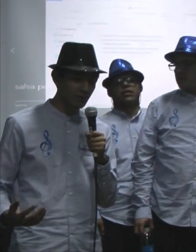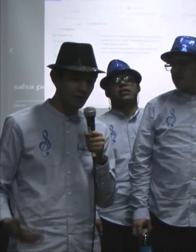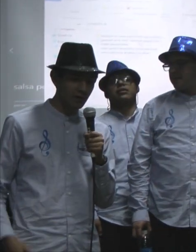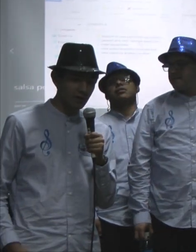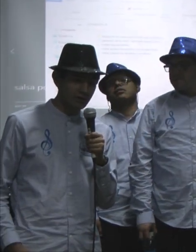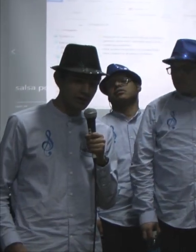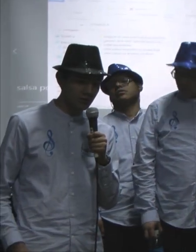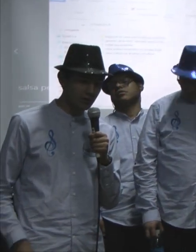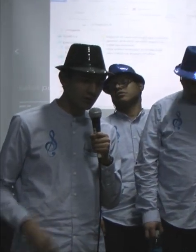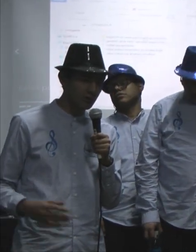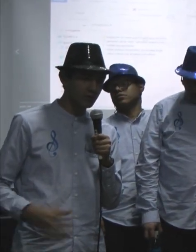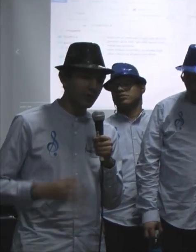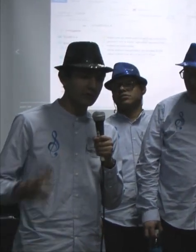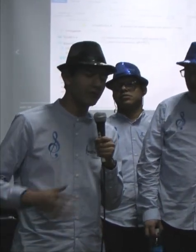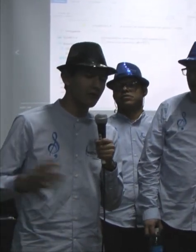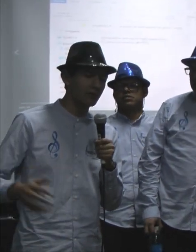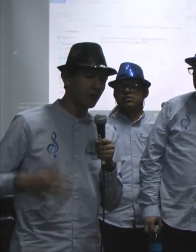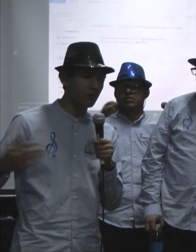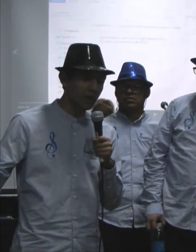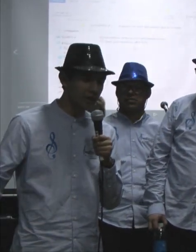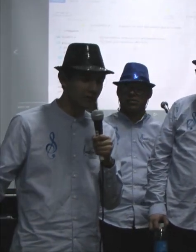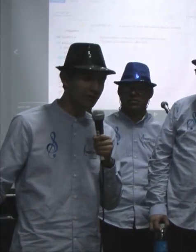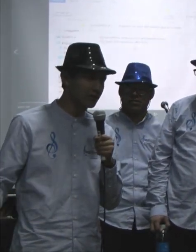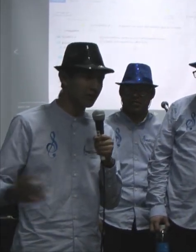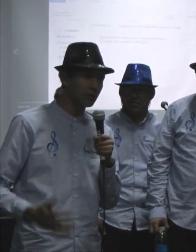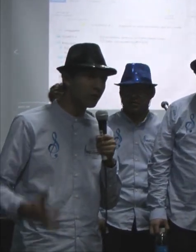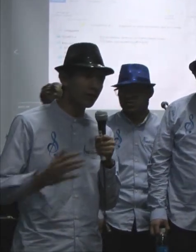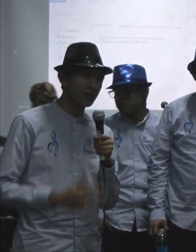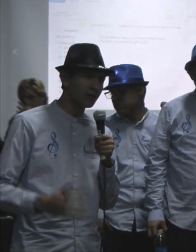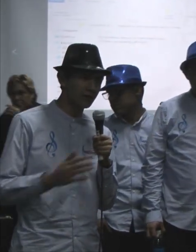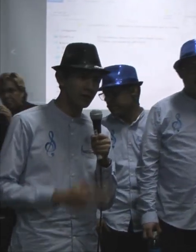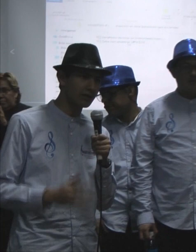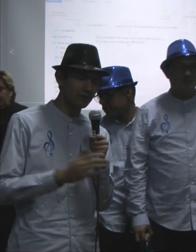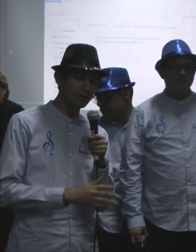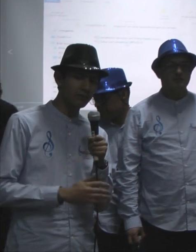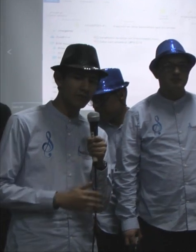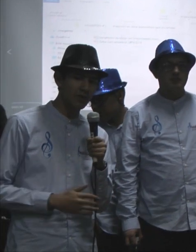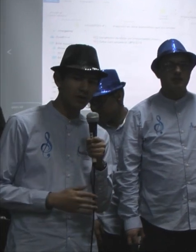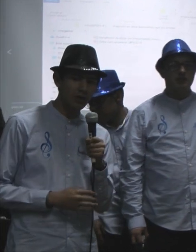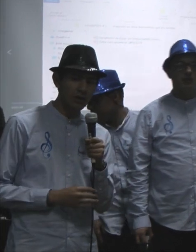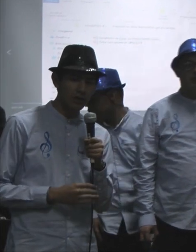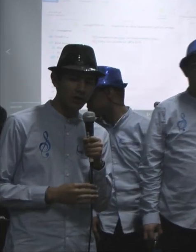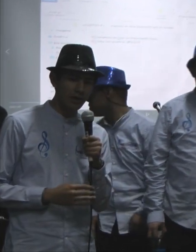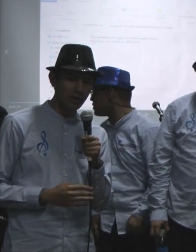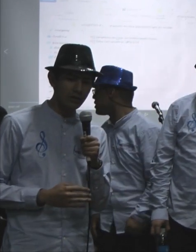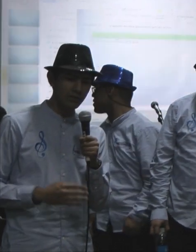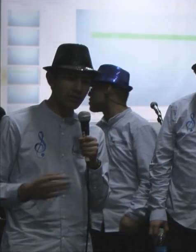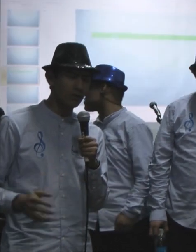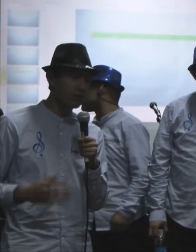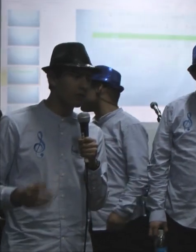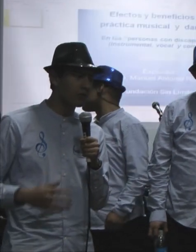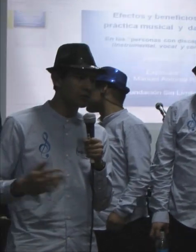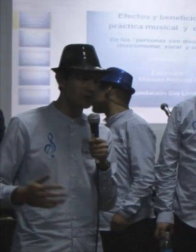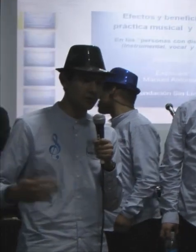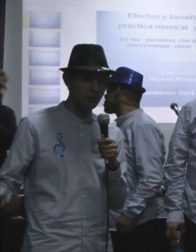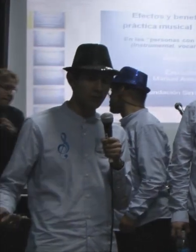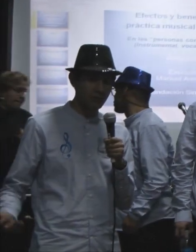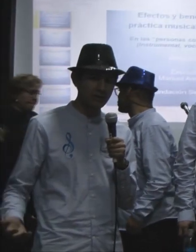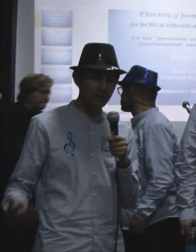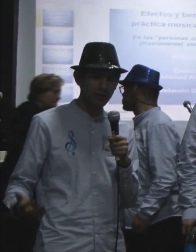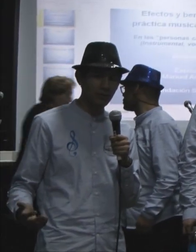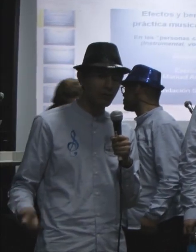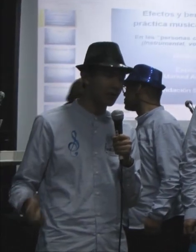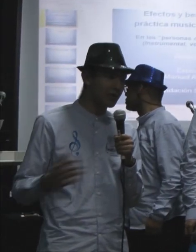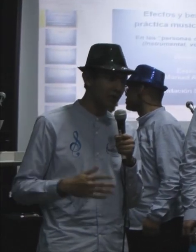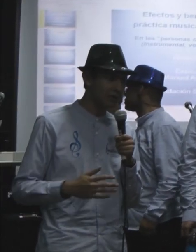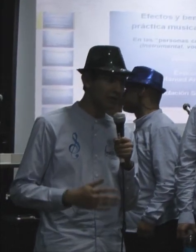músico. Segundo, me explicó un poco más, antes era muy netamente clásico. También como compositor